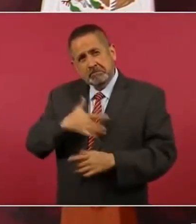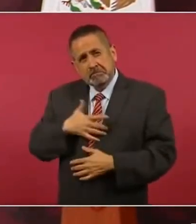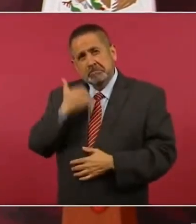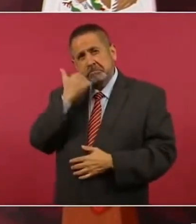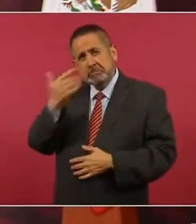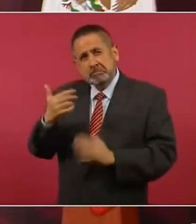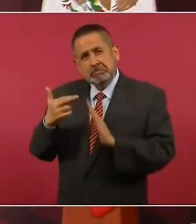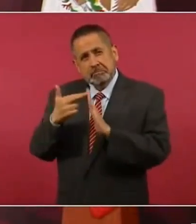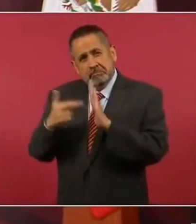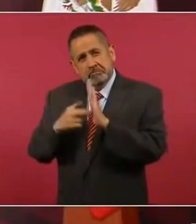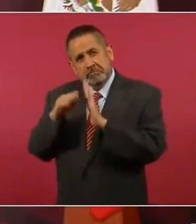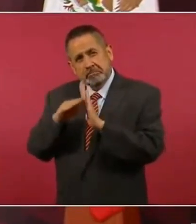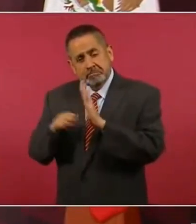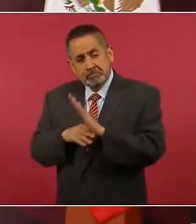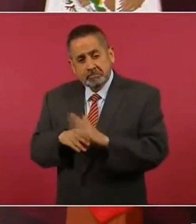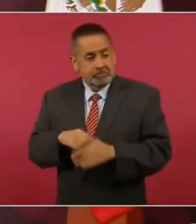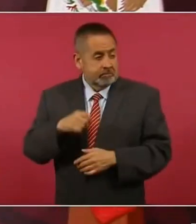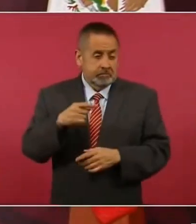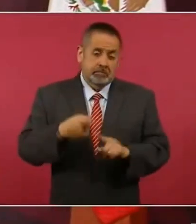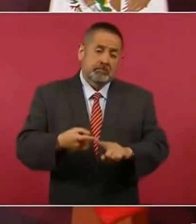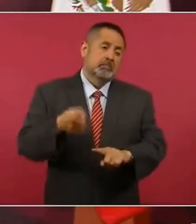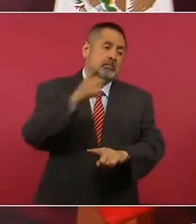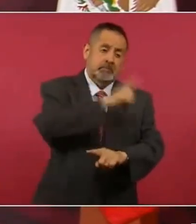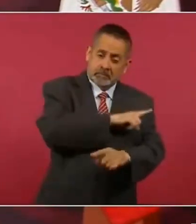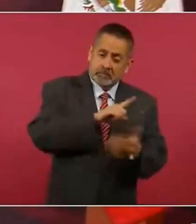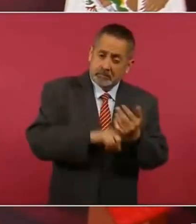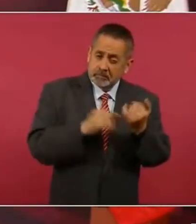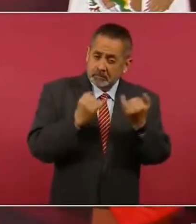¿Se va a seguir en lo mismo de antes?